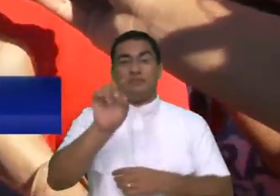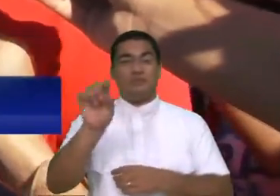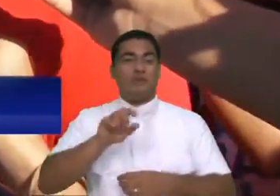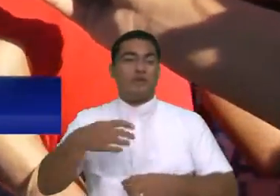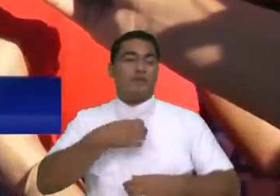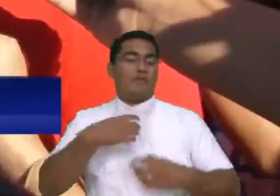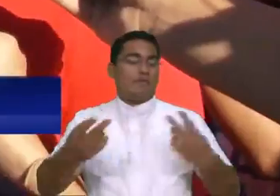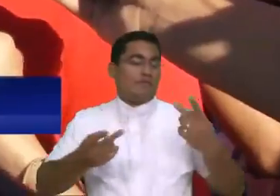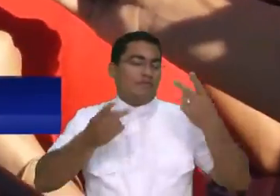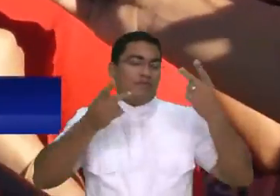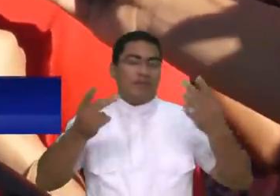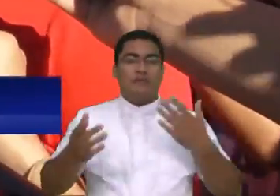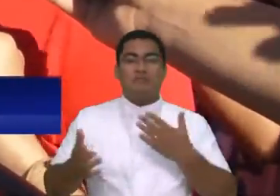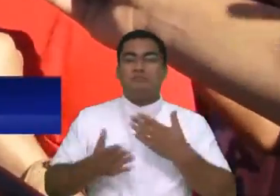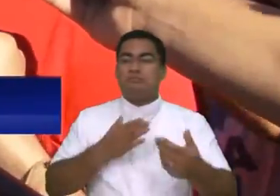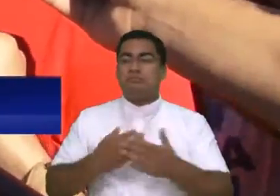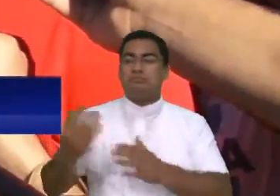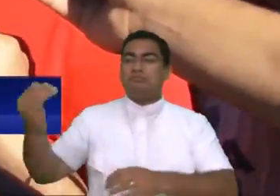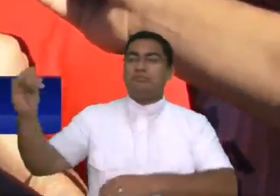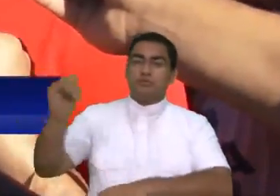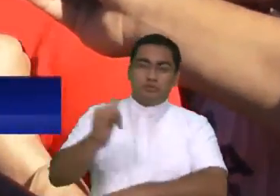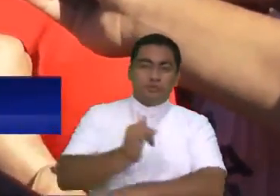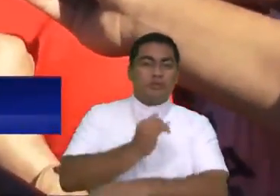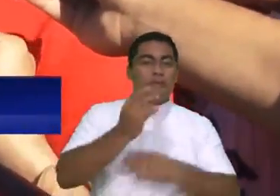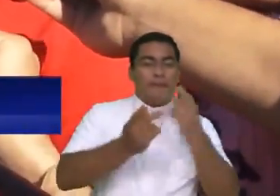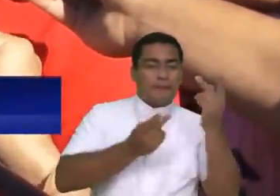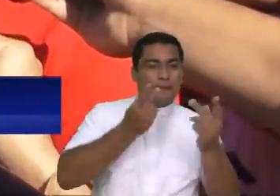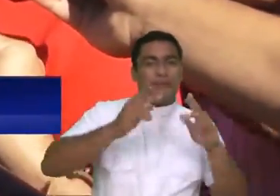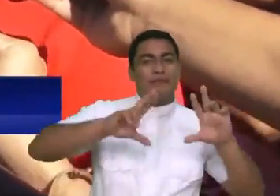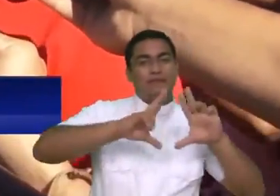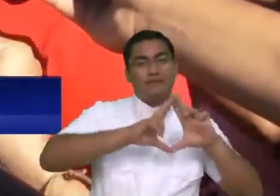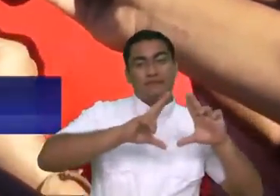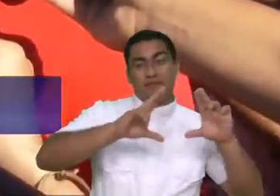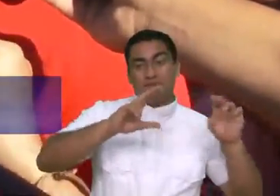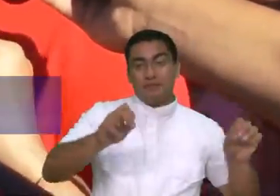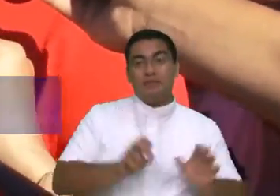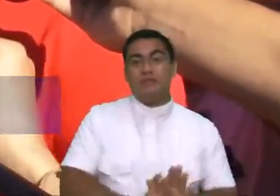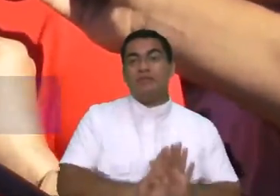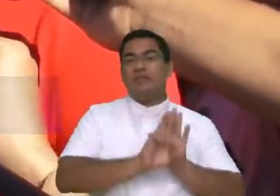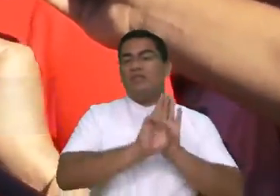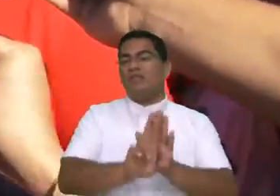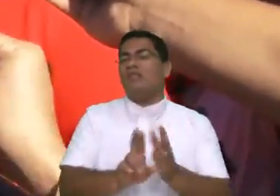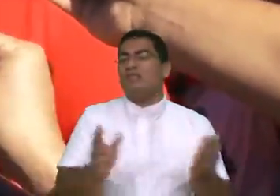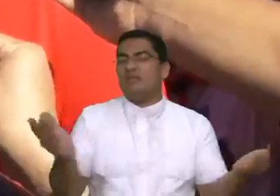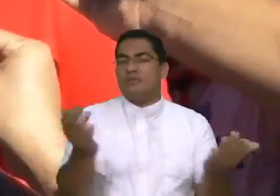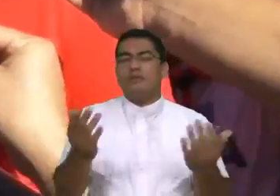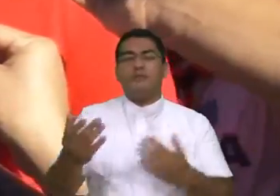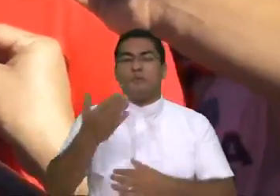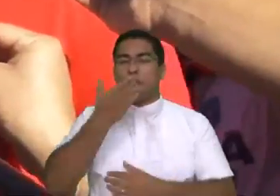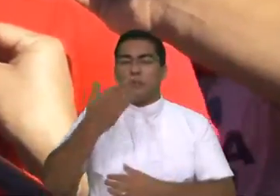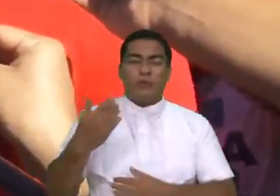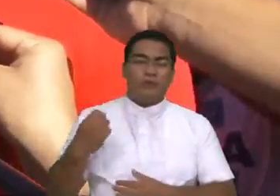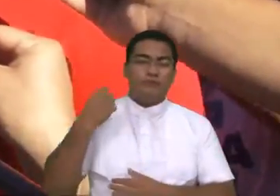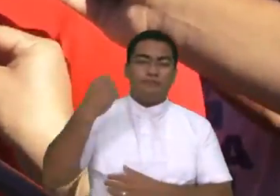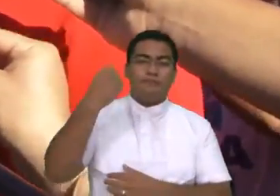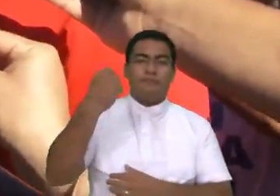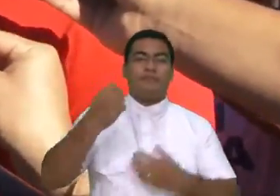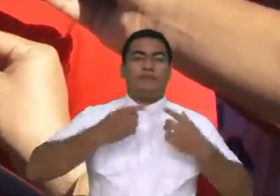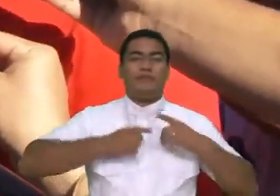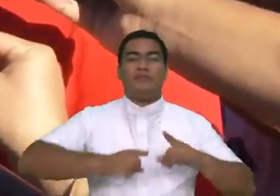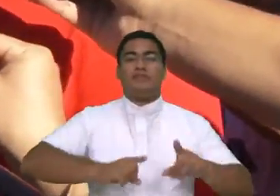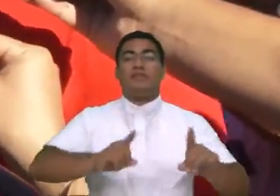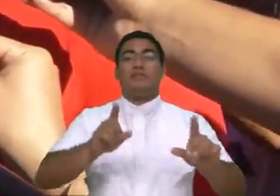cada visita a nuestro país, a nuestra patria, representaba el camino victorioso y digno que juntos